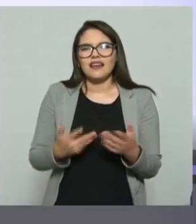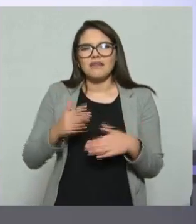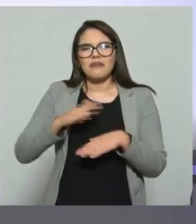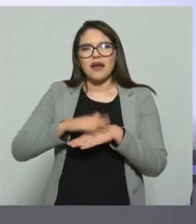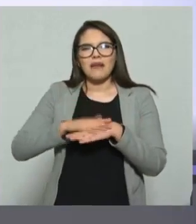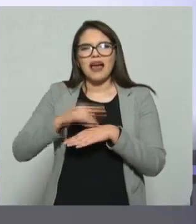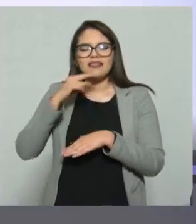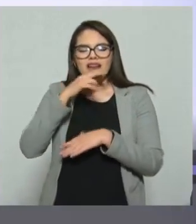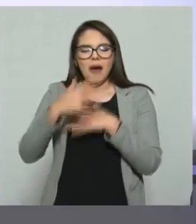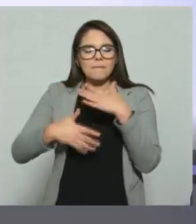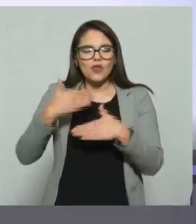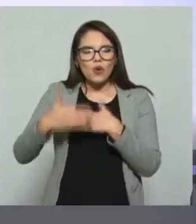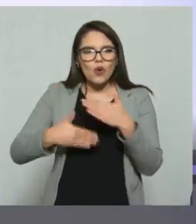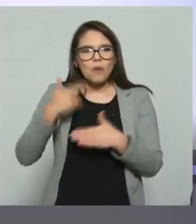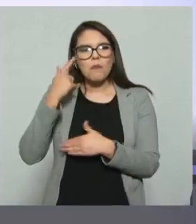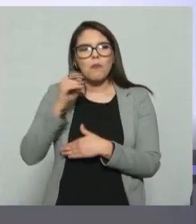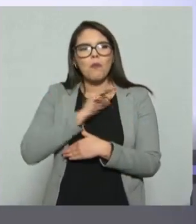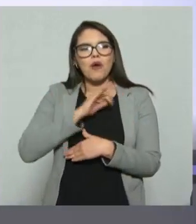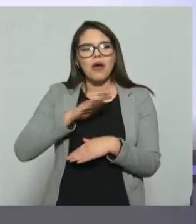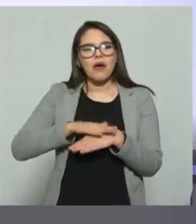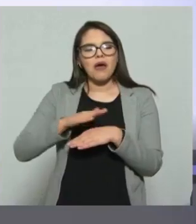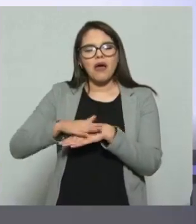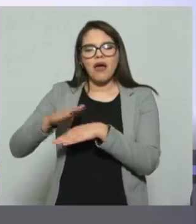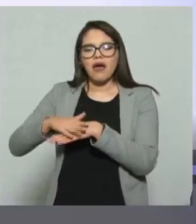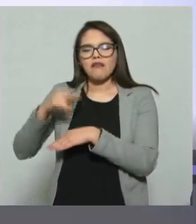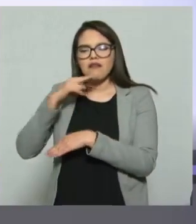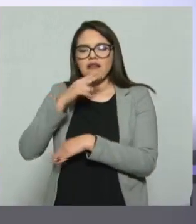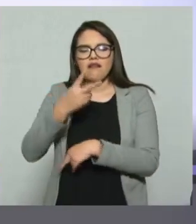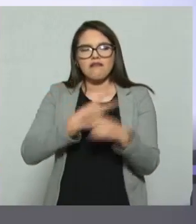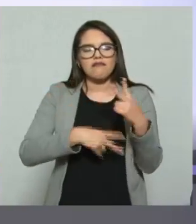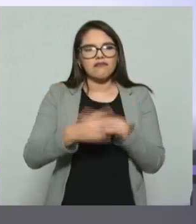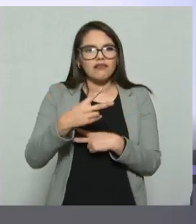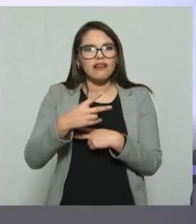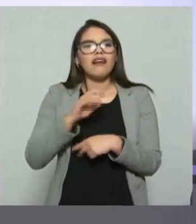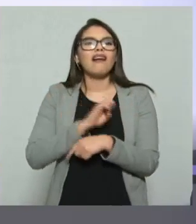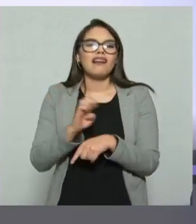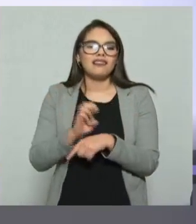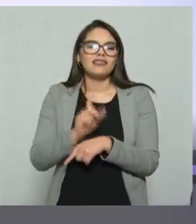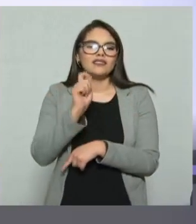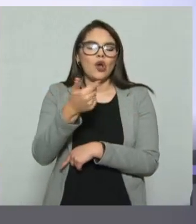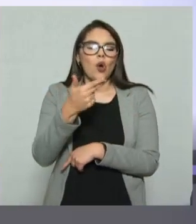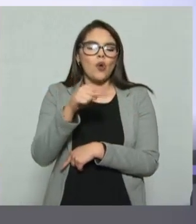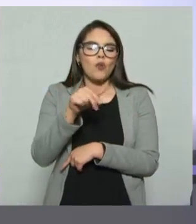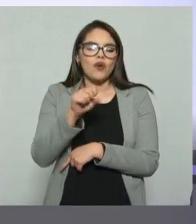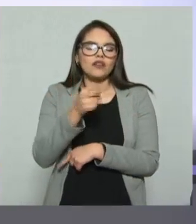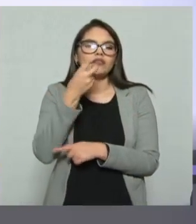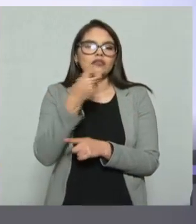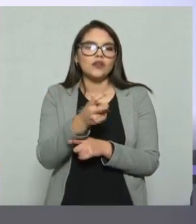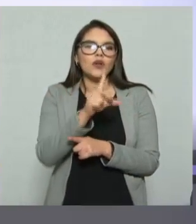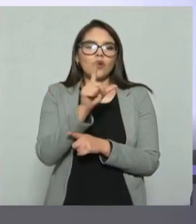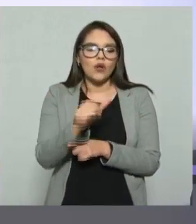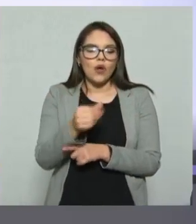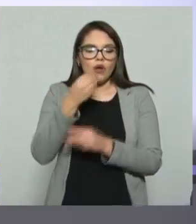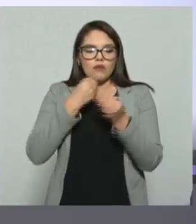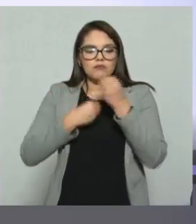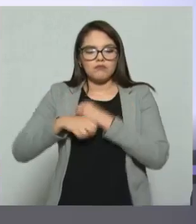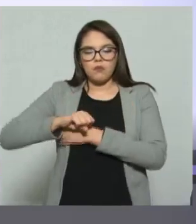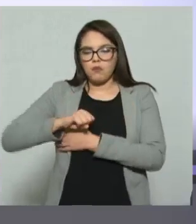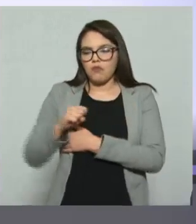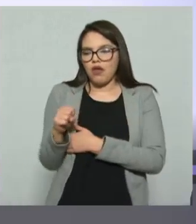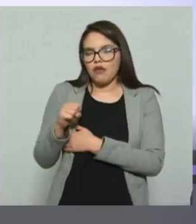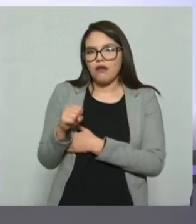aceleración, digamos, en los procesos reproductivos. Entonces, pues son hormonas al final del día, que estas van pasando, ¿no?